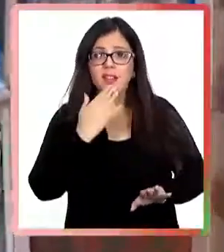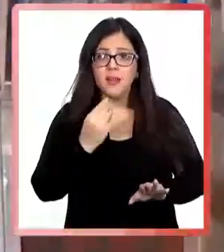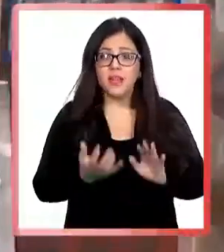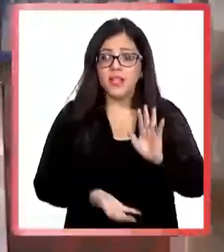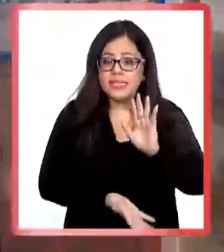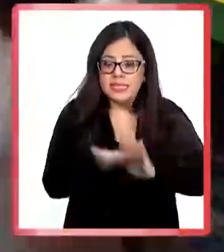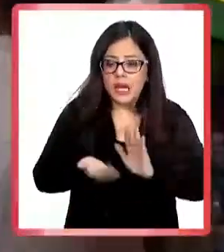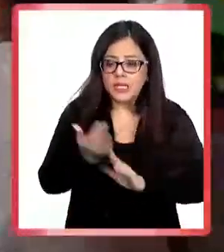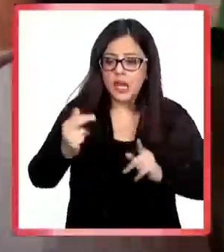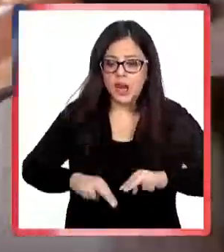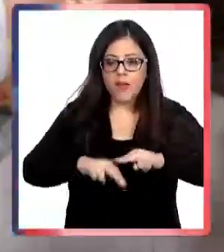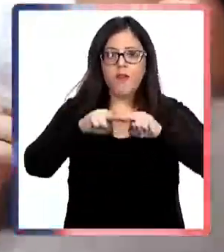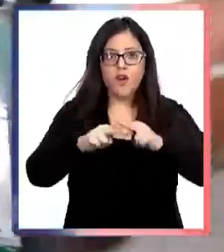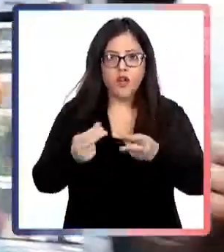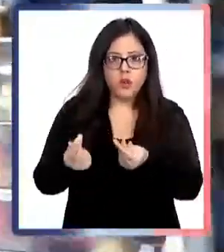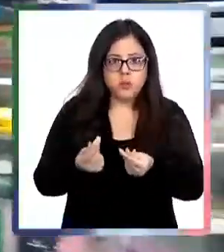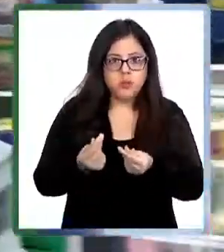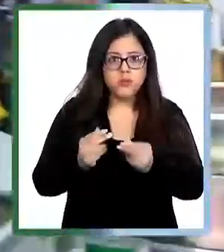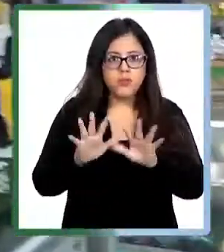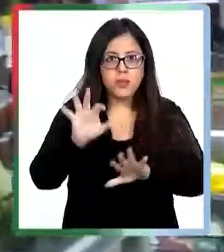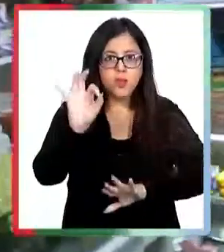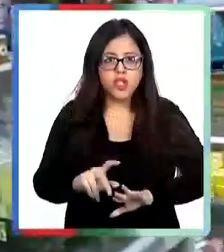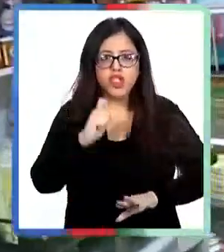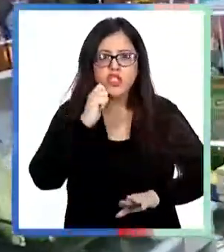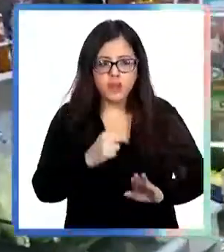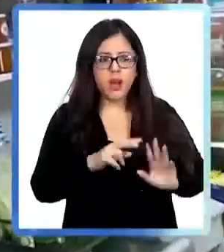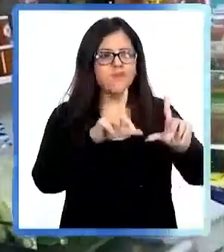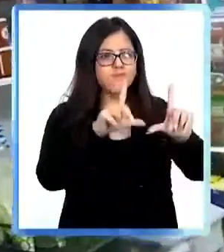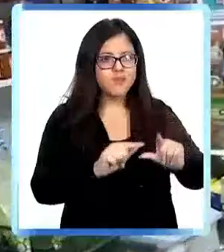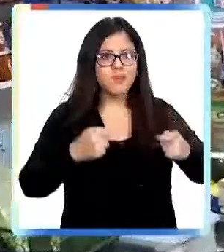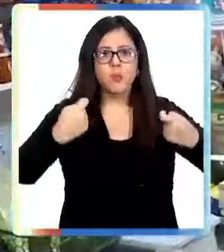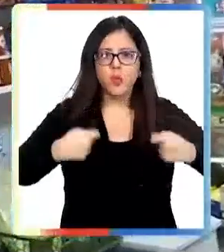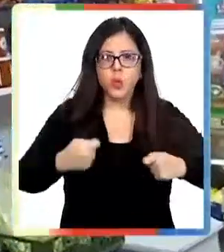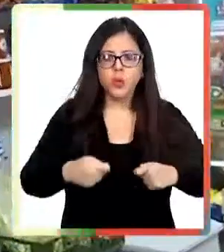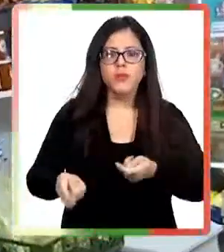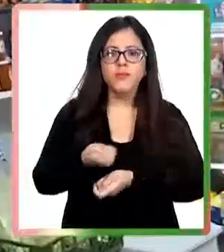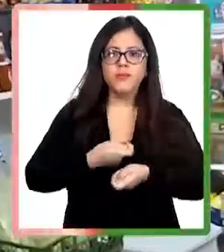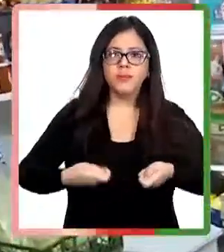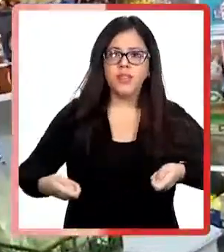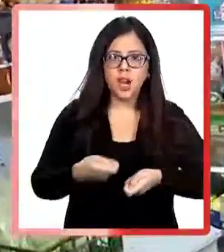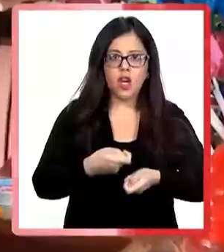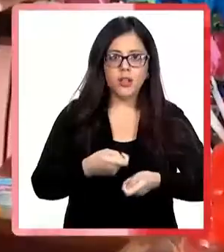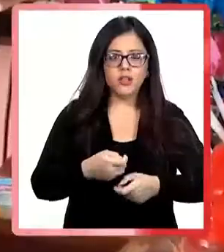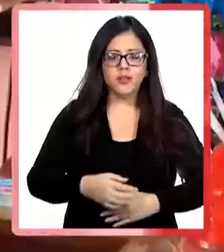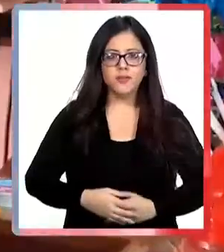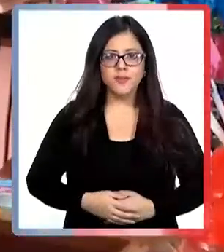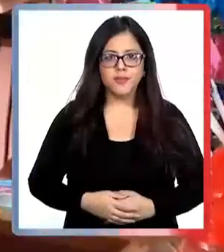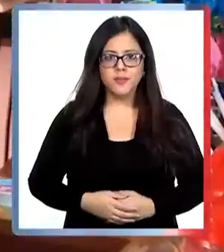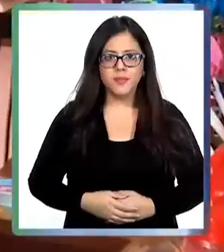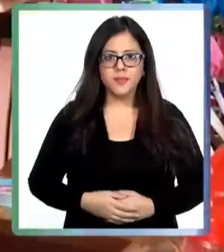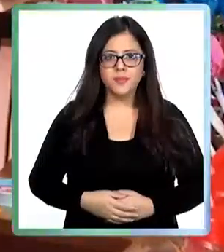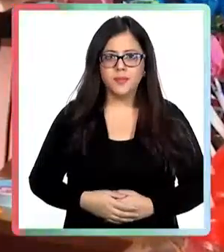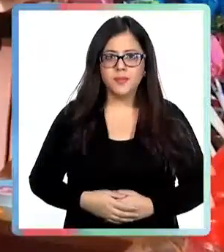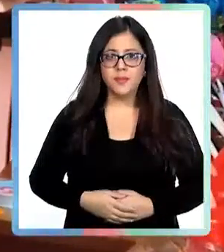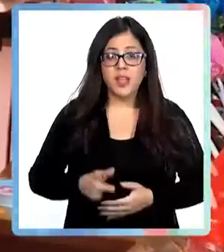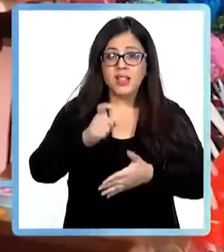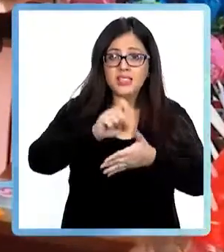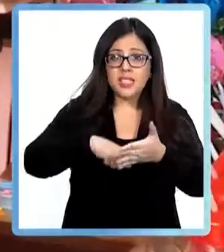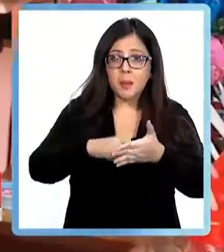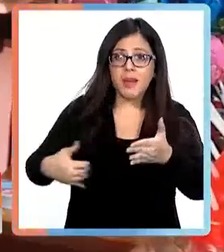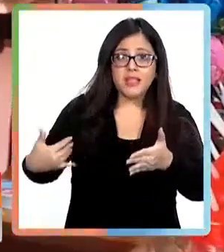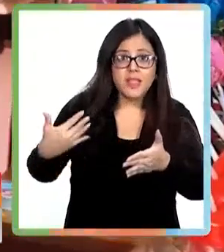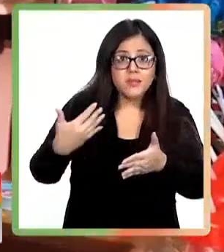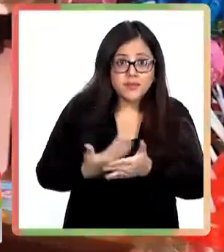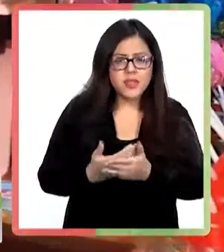de pensiones son muestra de disminución del gasto en la economía a escala. No llevamos tantos meses del año